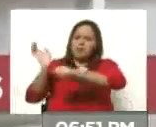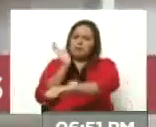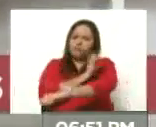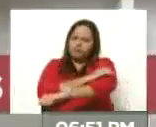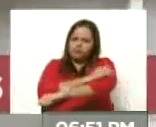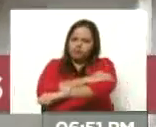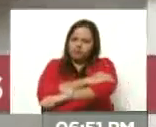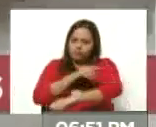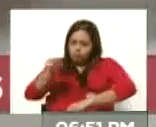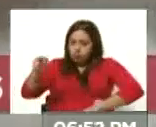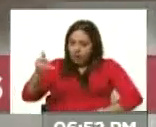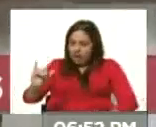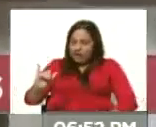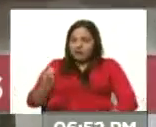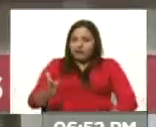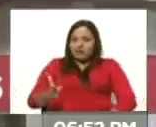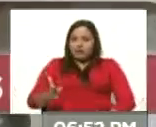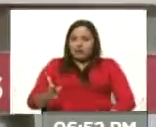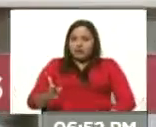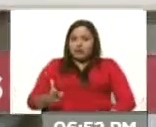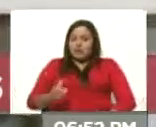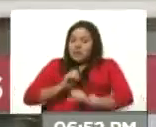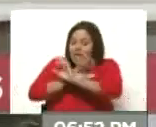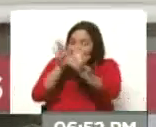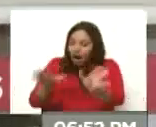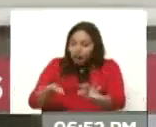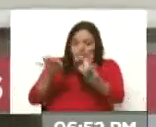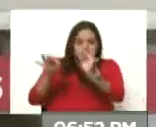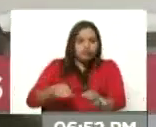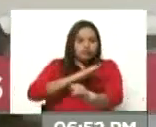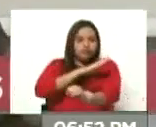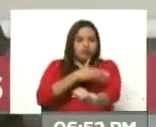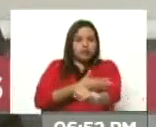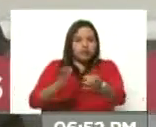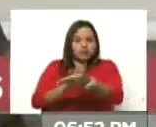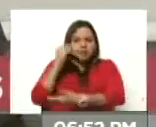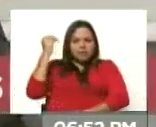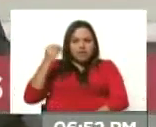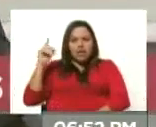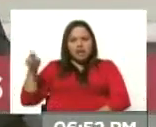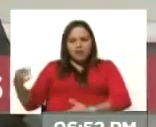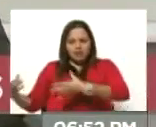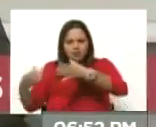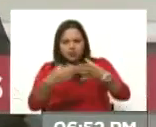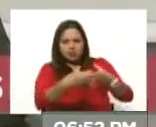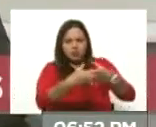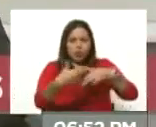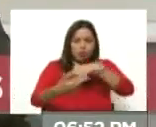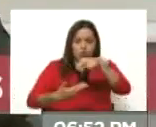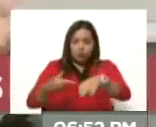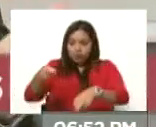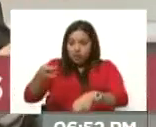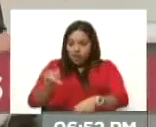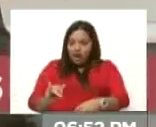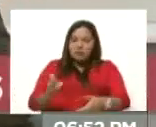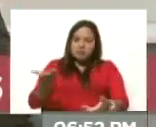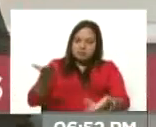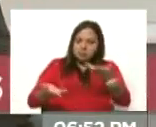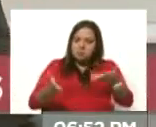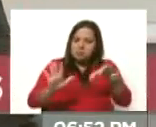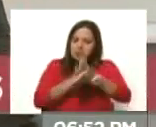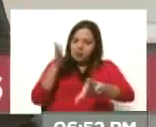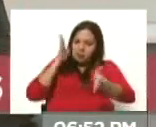con la palista ha sido bastante lapidaria en sus afirmaciones hemos hablado también de las fuerzas revolucionarias en la cual usted ha sido bastante prolijo en sus